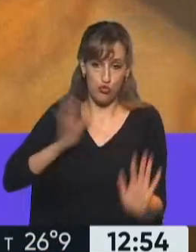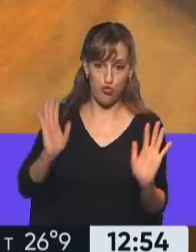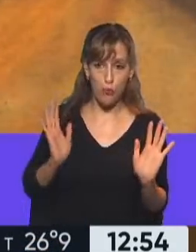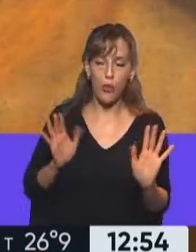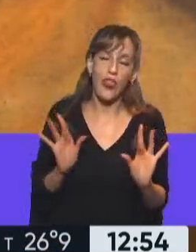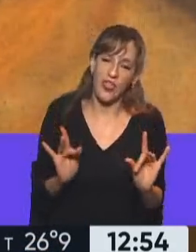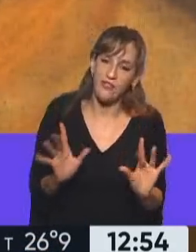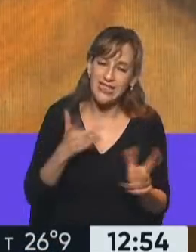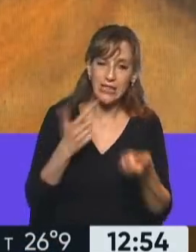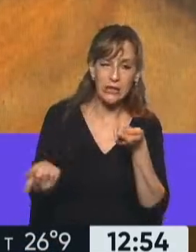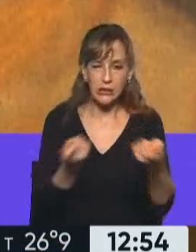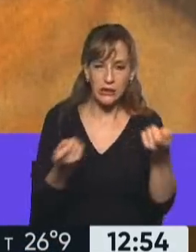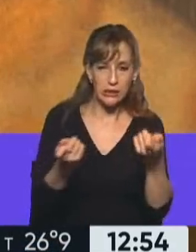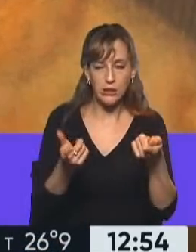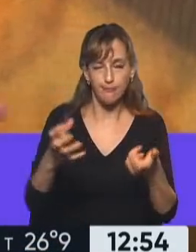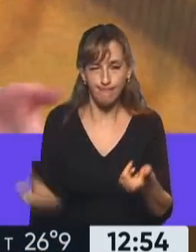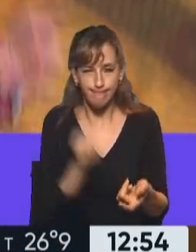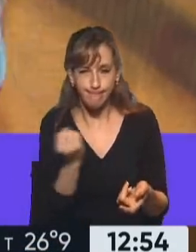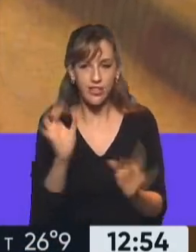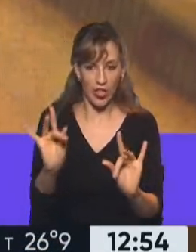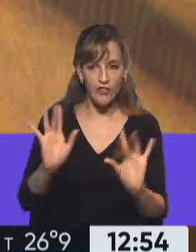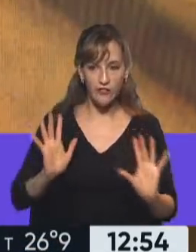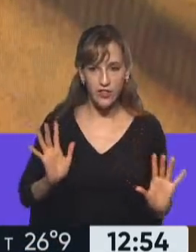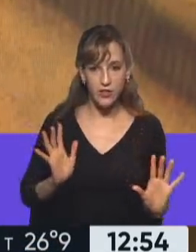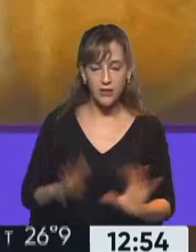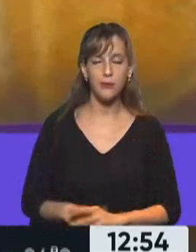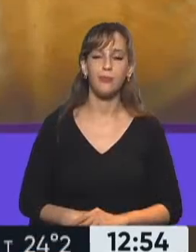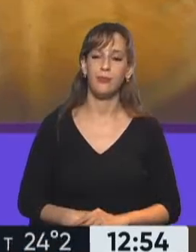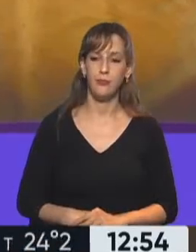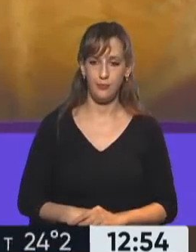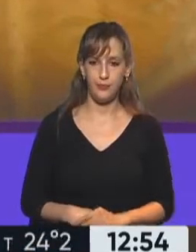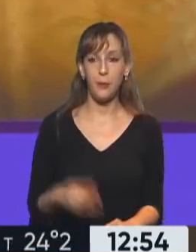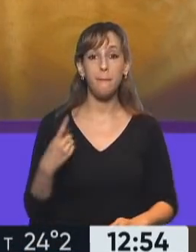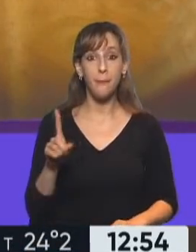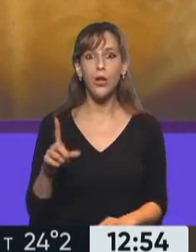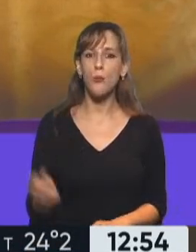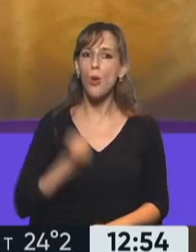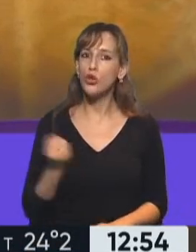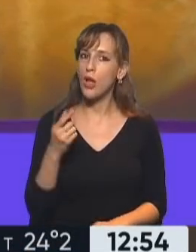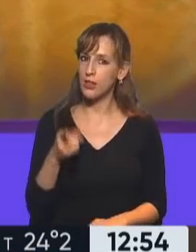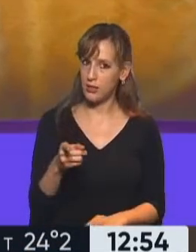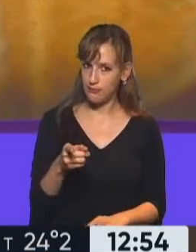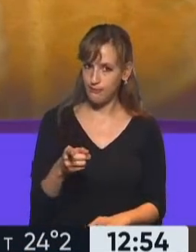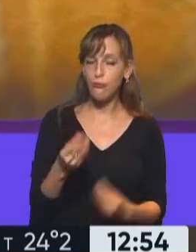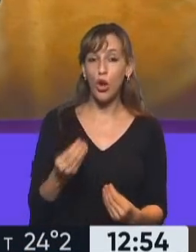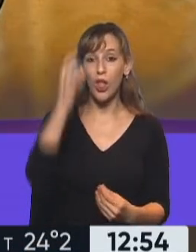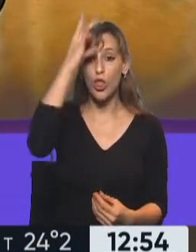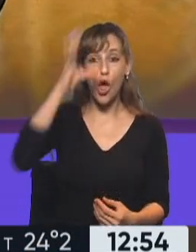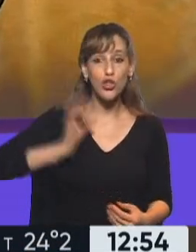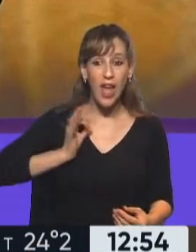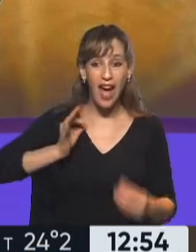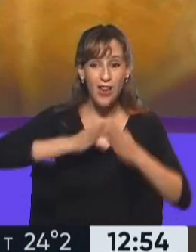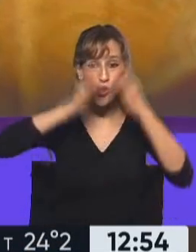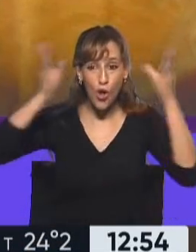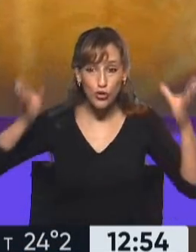difíciles de negociar, de lograr, de conseguir. Es el poder financiero internacional del fondo. Pero hay que tenerlas en cuenta, porque vamos a estar 12 años discutiendo